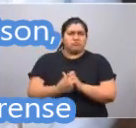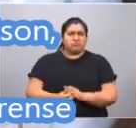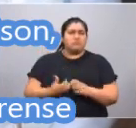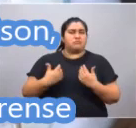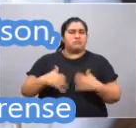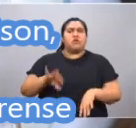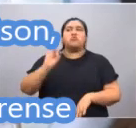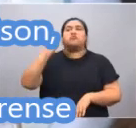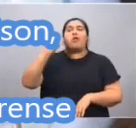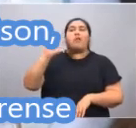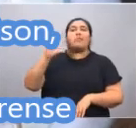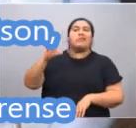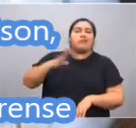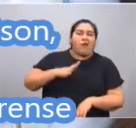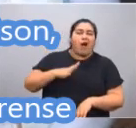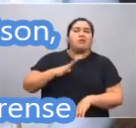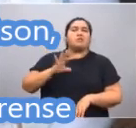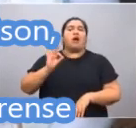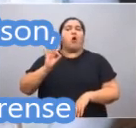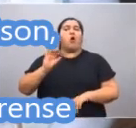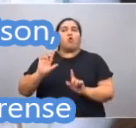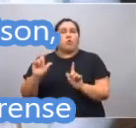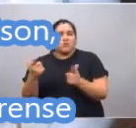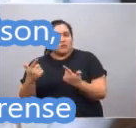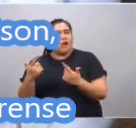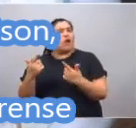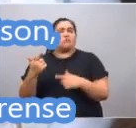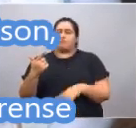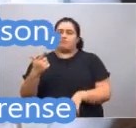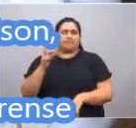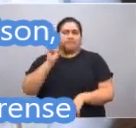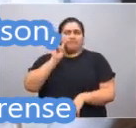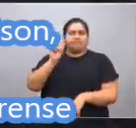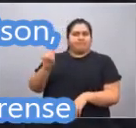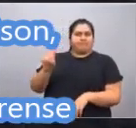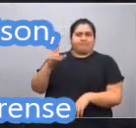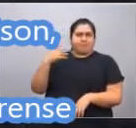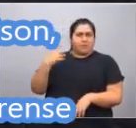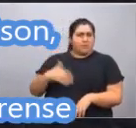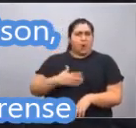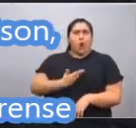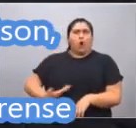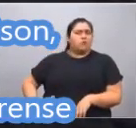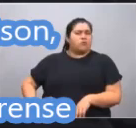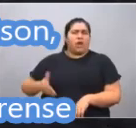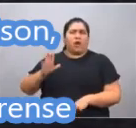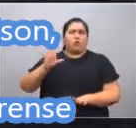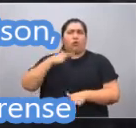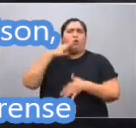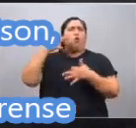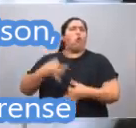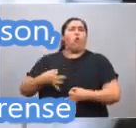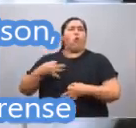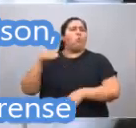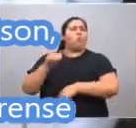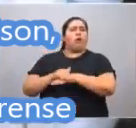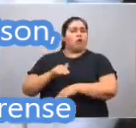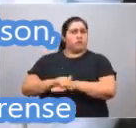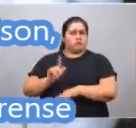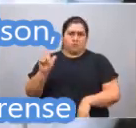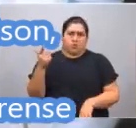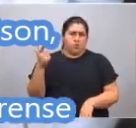no es solo una falta. Estamos ante un Estado desertor que no cumple con sus